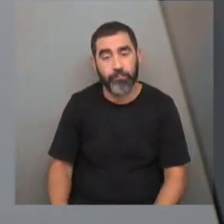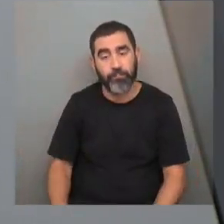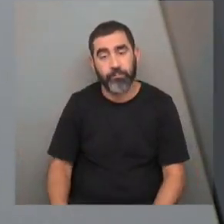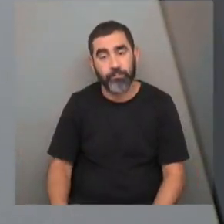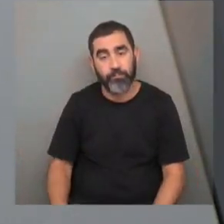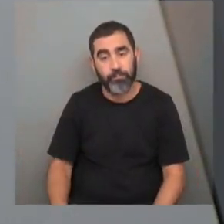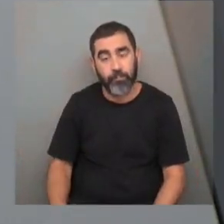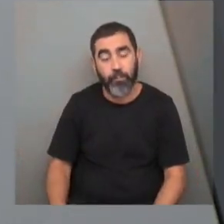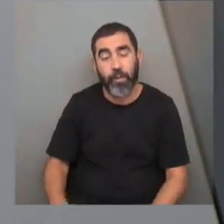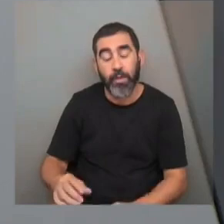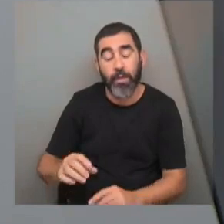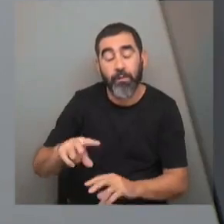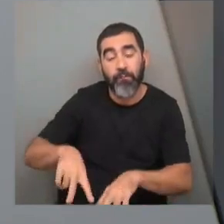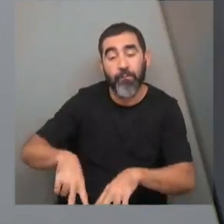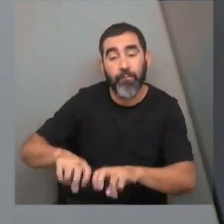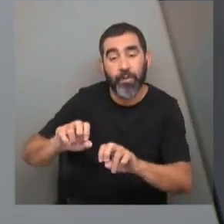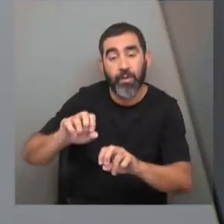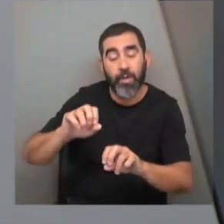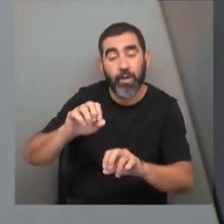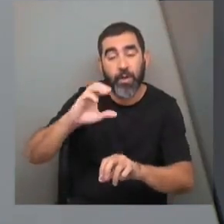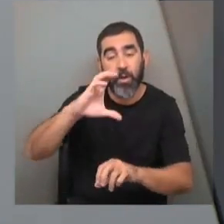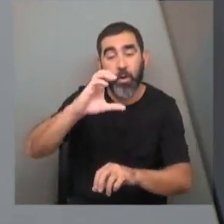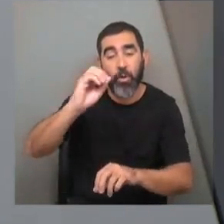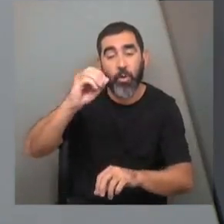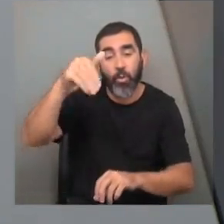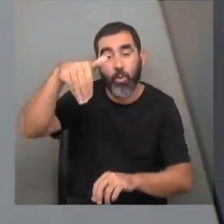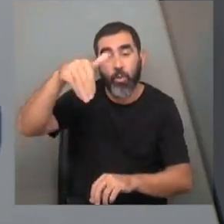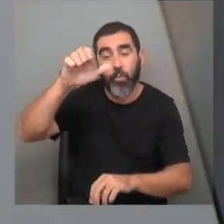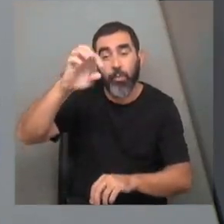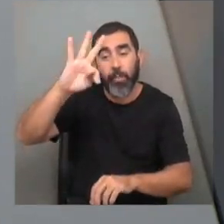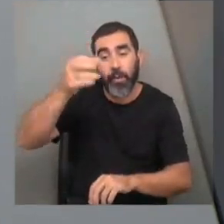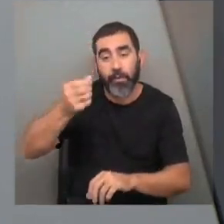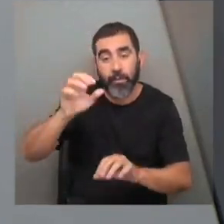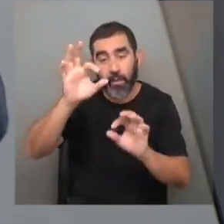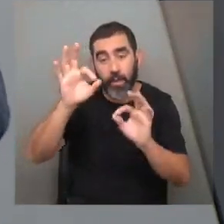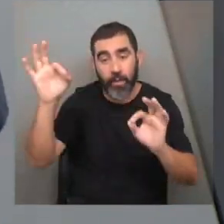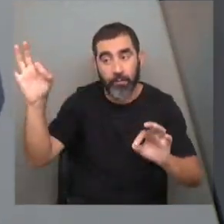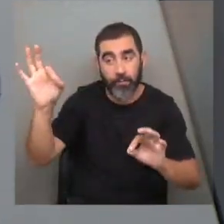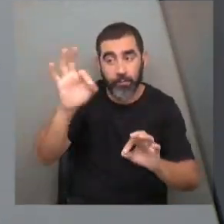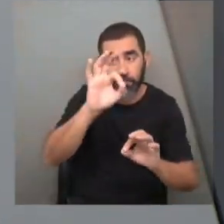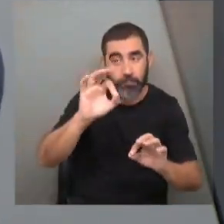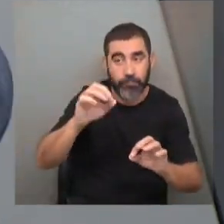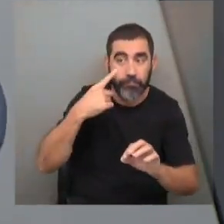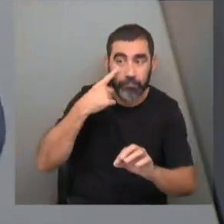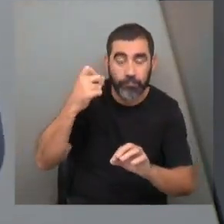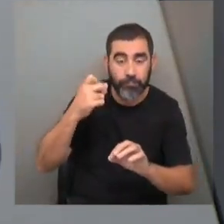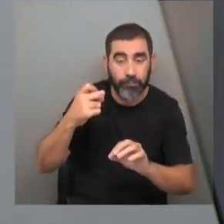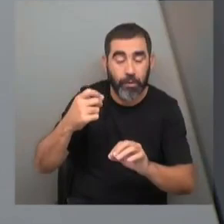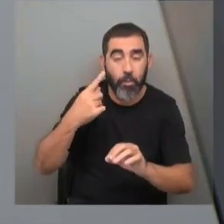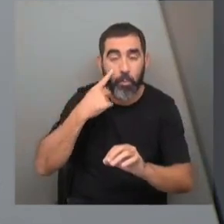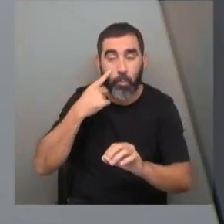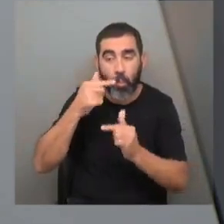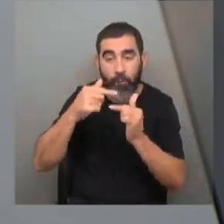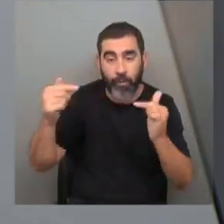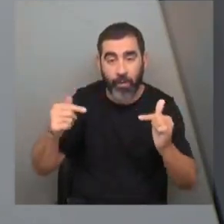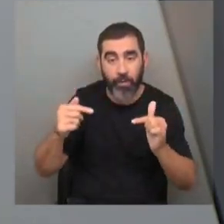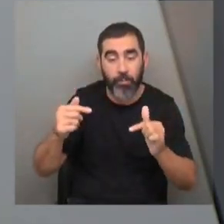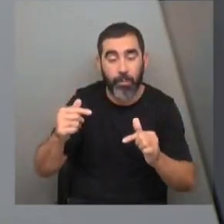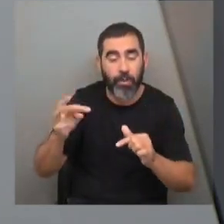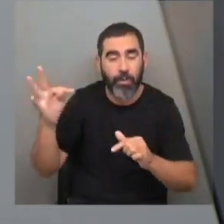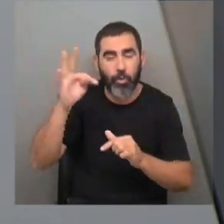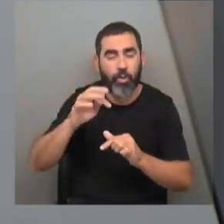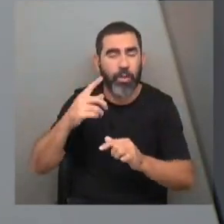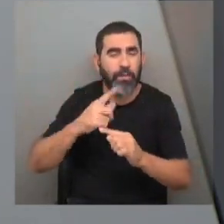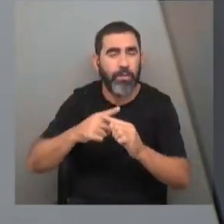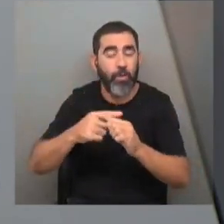para estudiar los cometas, casi que inventó el precursor de la teoría de las probabilidades. Pero te puedo mencionar una cantidad de teorías que van hasta el siglo XX y hasta